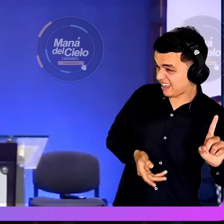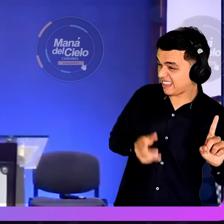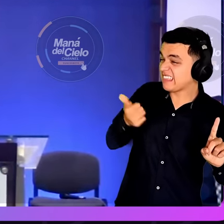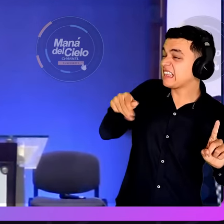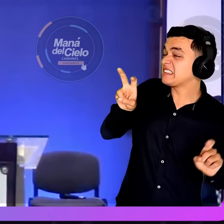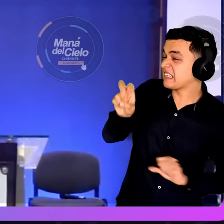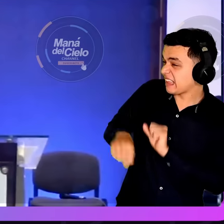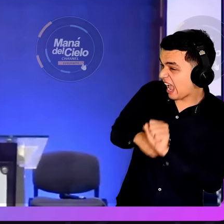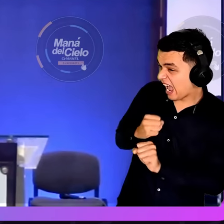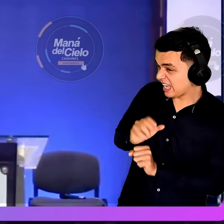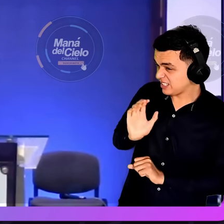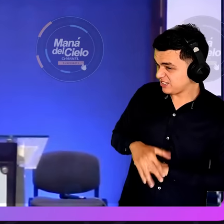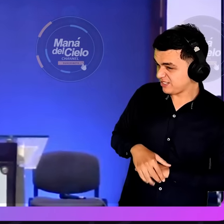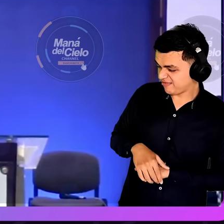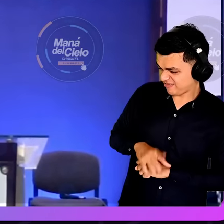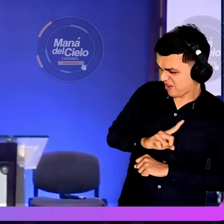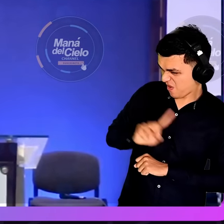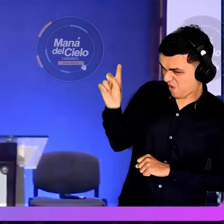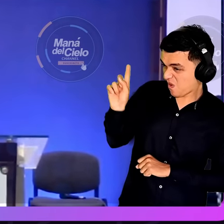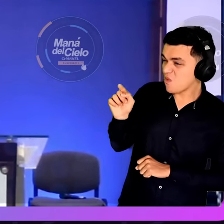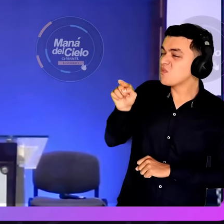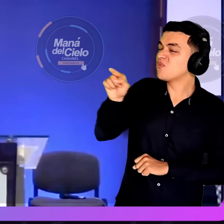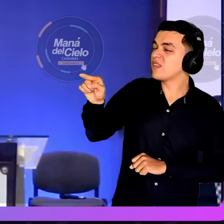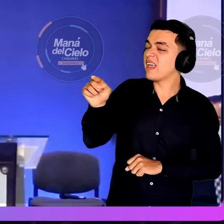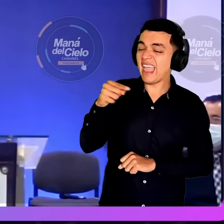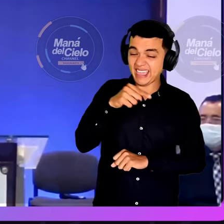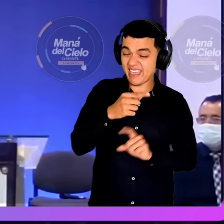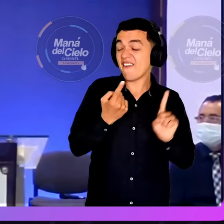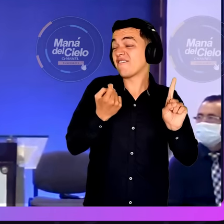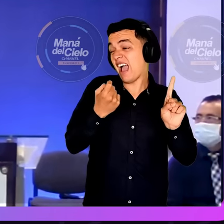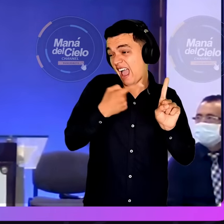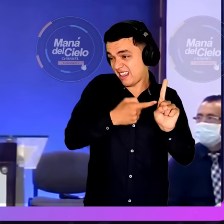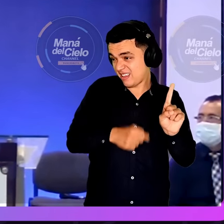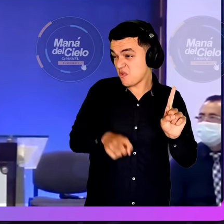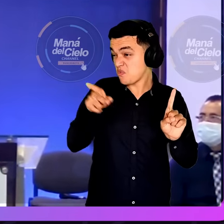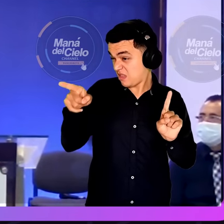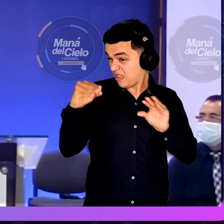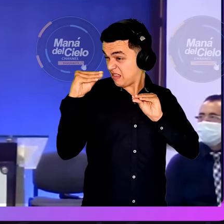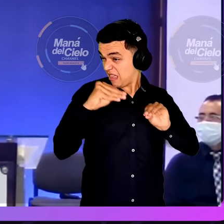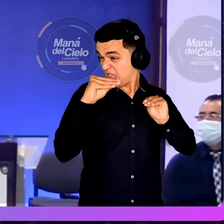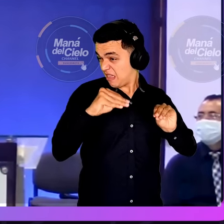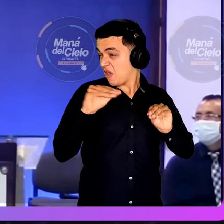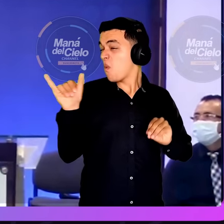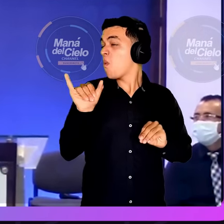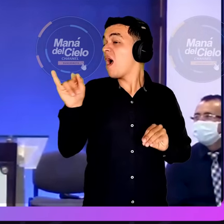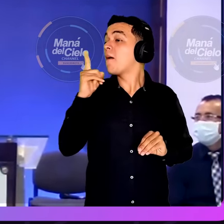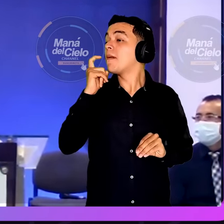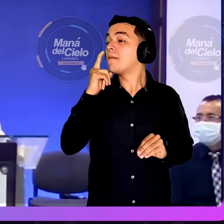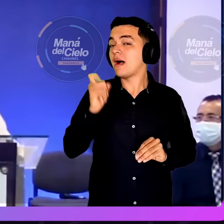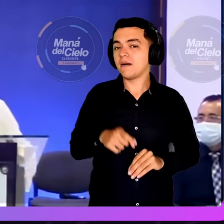niña. Él dijo, no hay problema, la acabo de criar. Bueno, yo creo que estoy bien criadita.